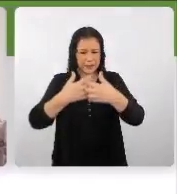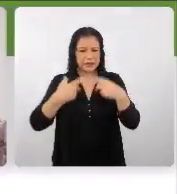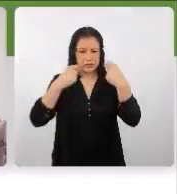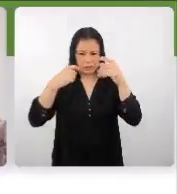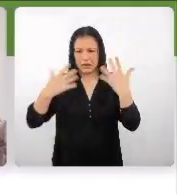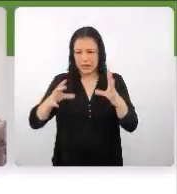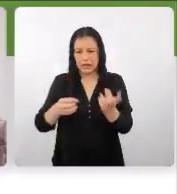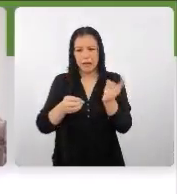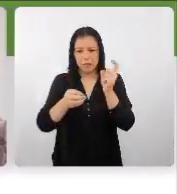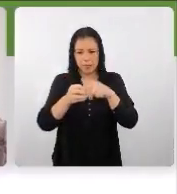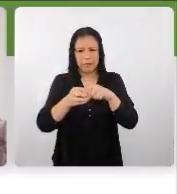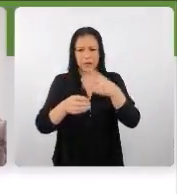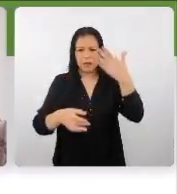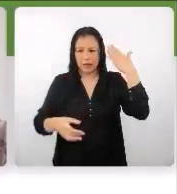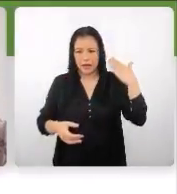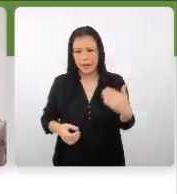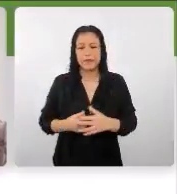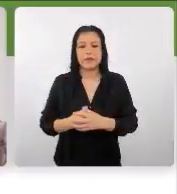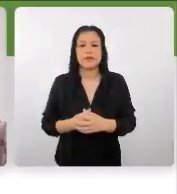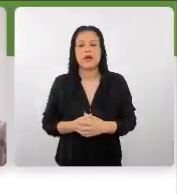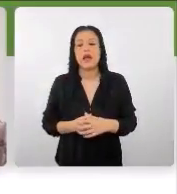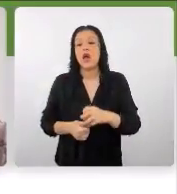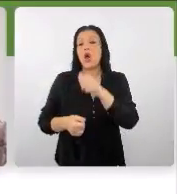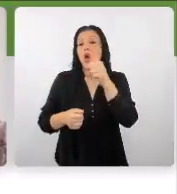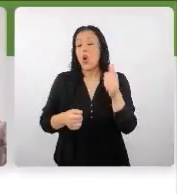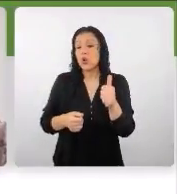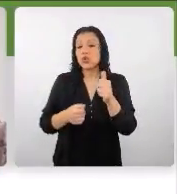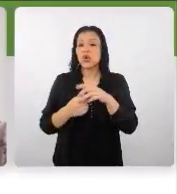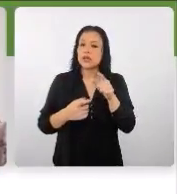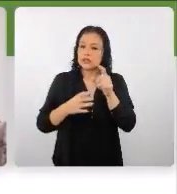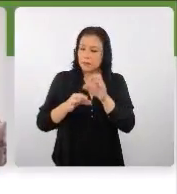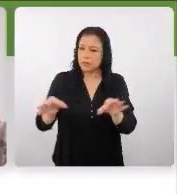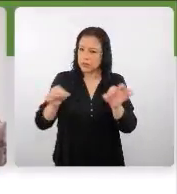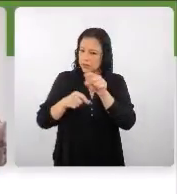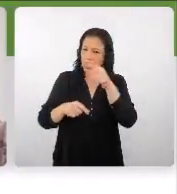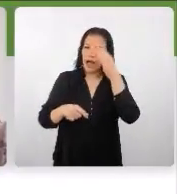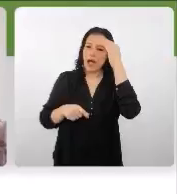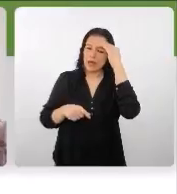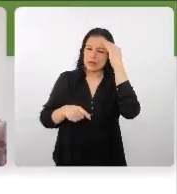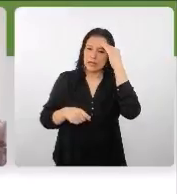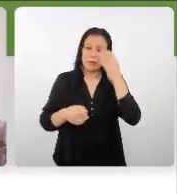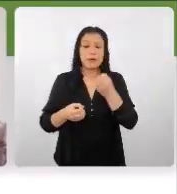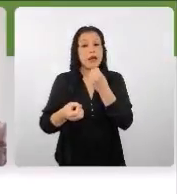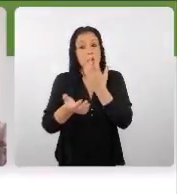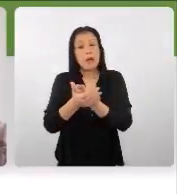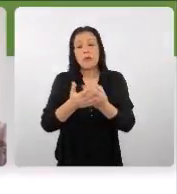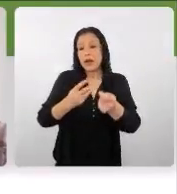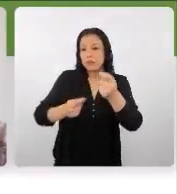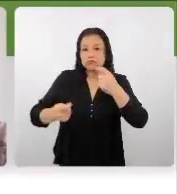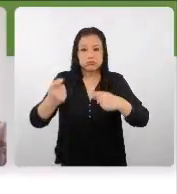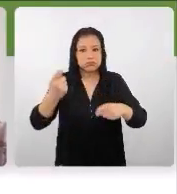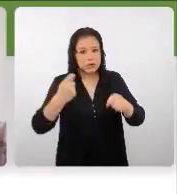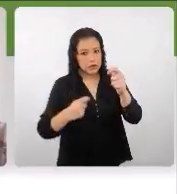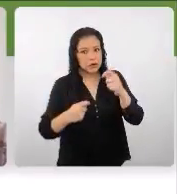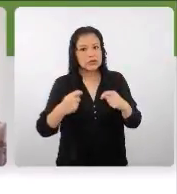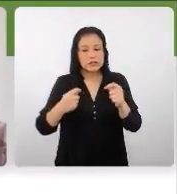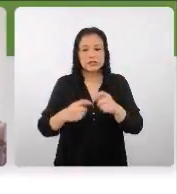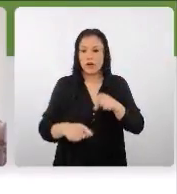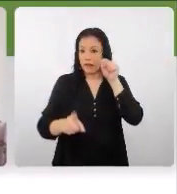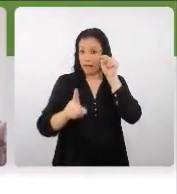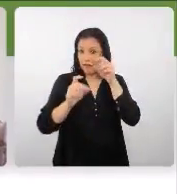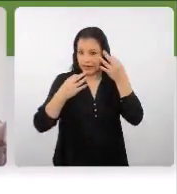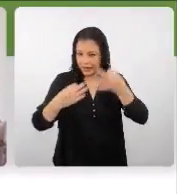vienen participando. Otro punto también a tener en cuenta para que puedas tener una buena negociación, una negociación efectiva,